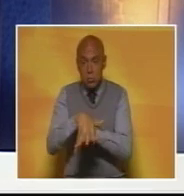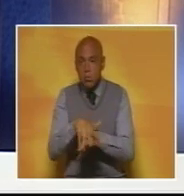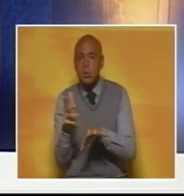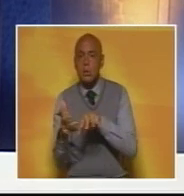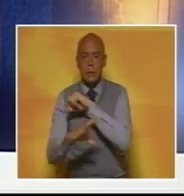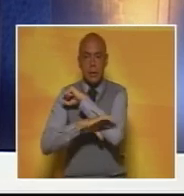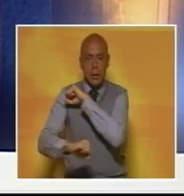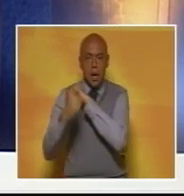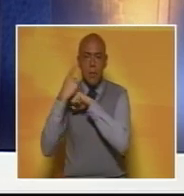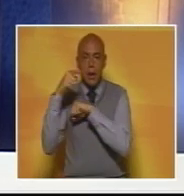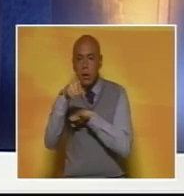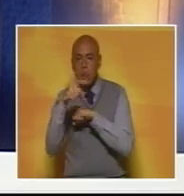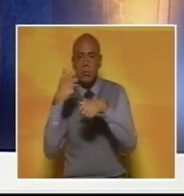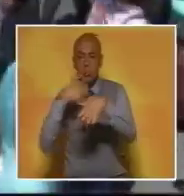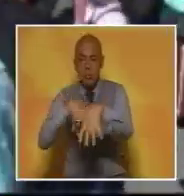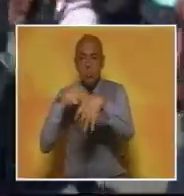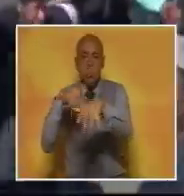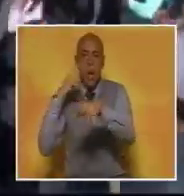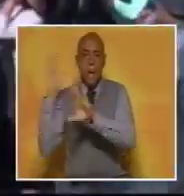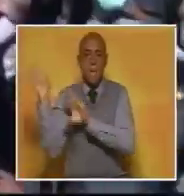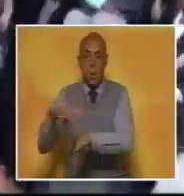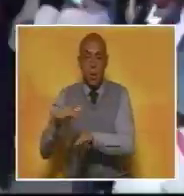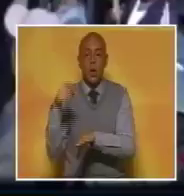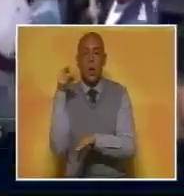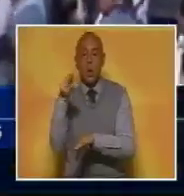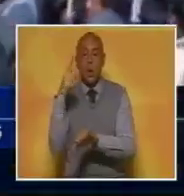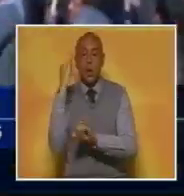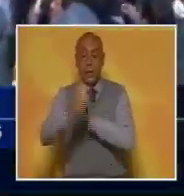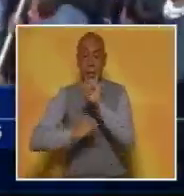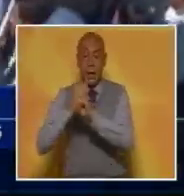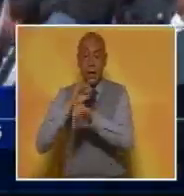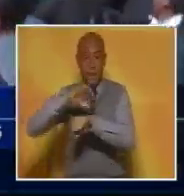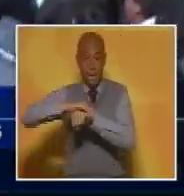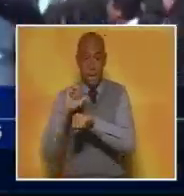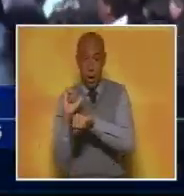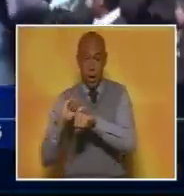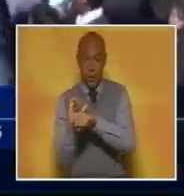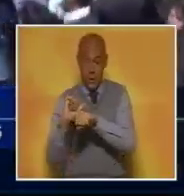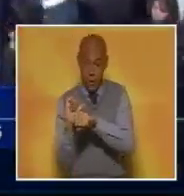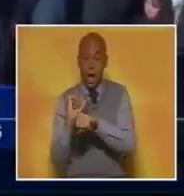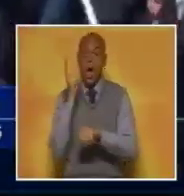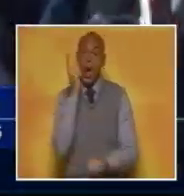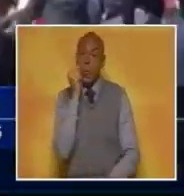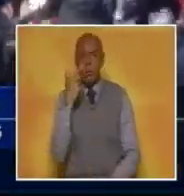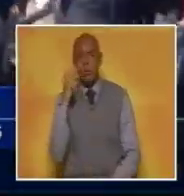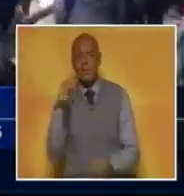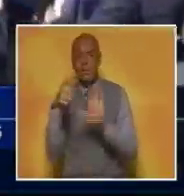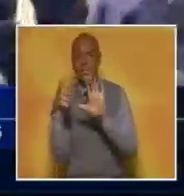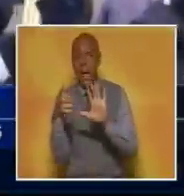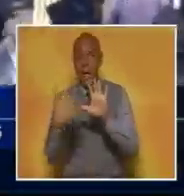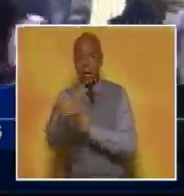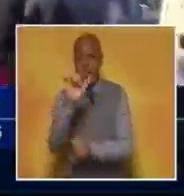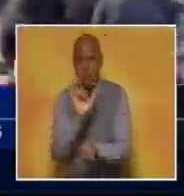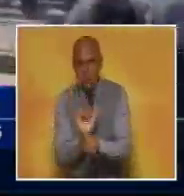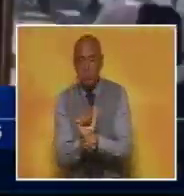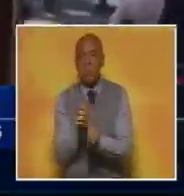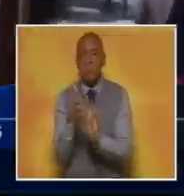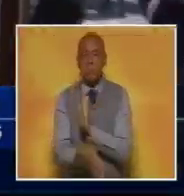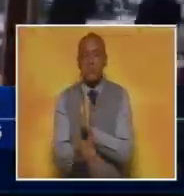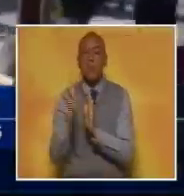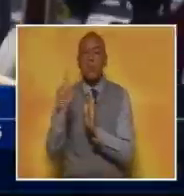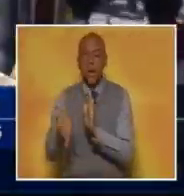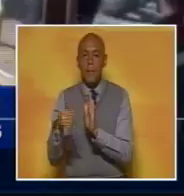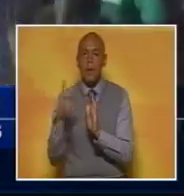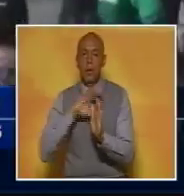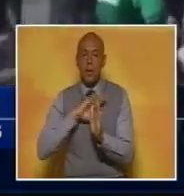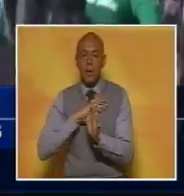se desarrollan en ese país. El director de Interpol en Bolivia, Jorge Campos, señaló que la expulsión se produjo en coordinación con el Departamento